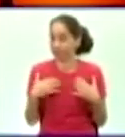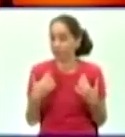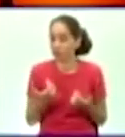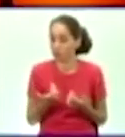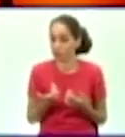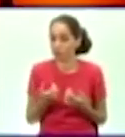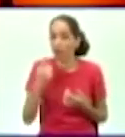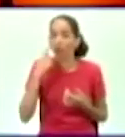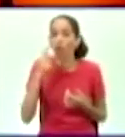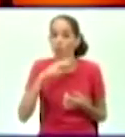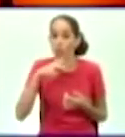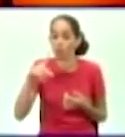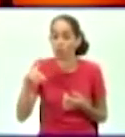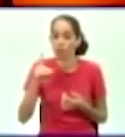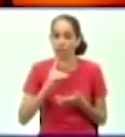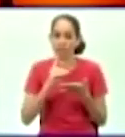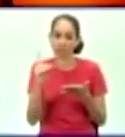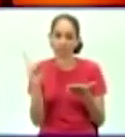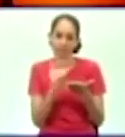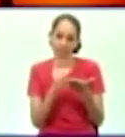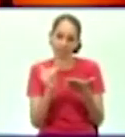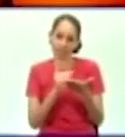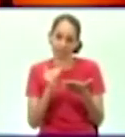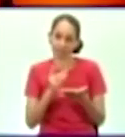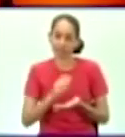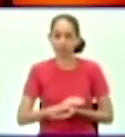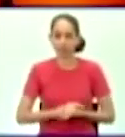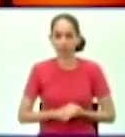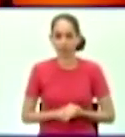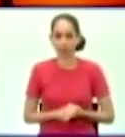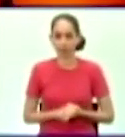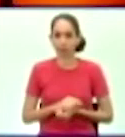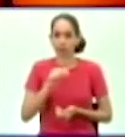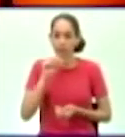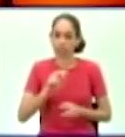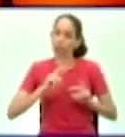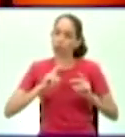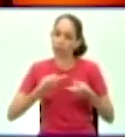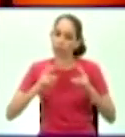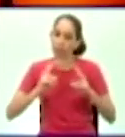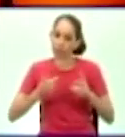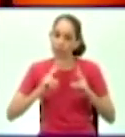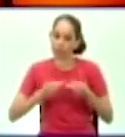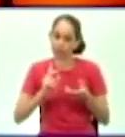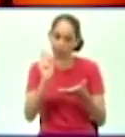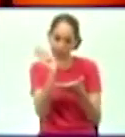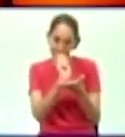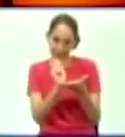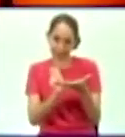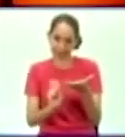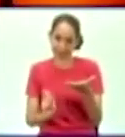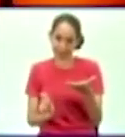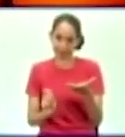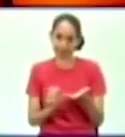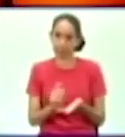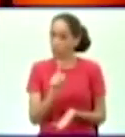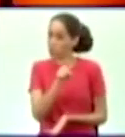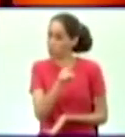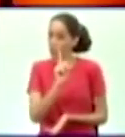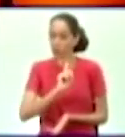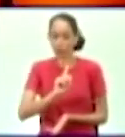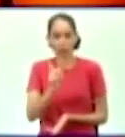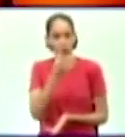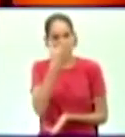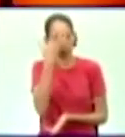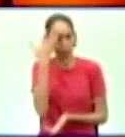manera no tiene que ser repetitivo y nos permite reducir el teorema. No lo olvides,